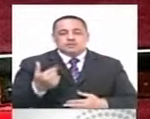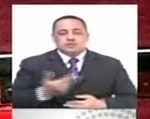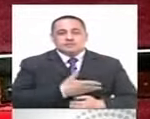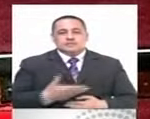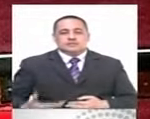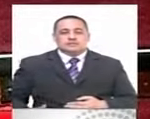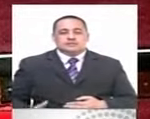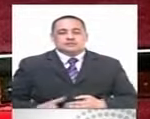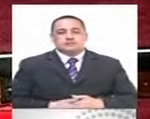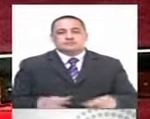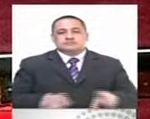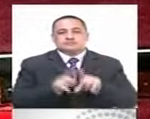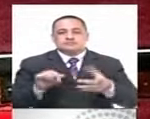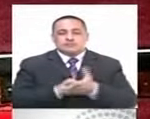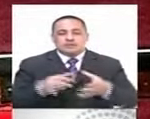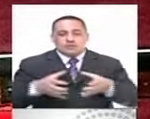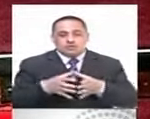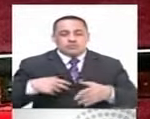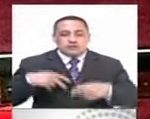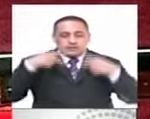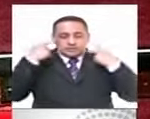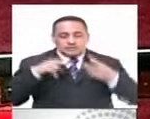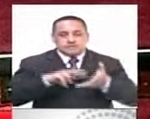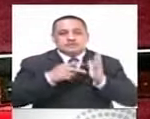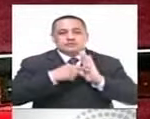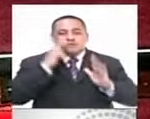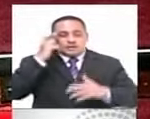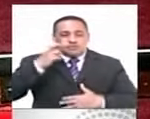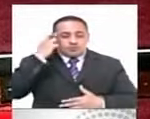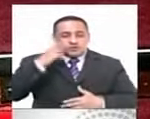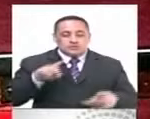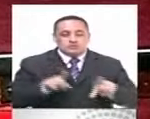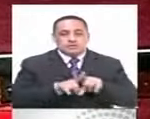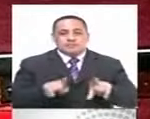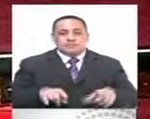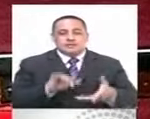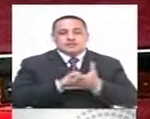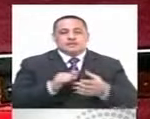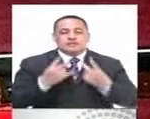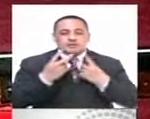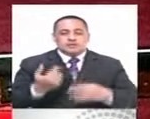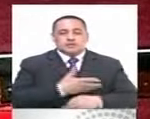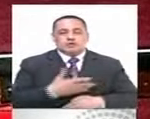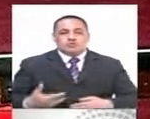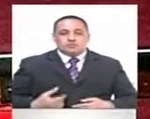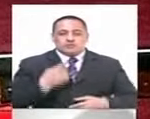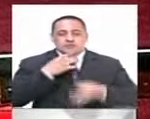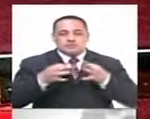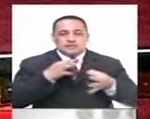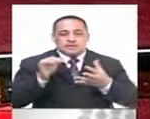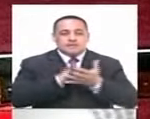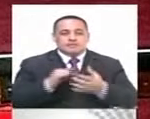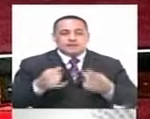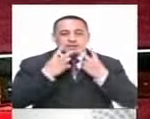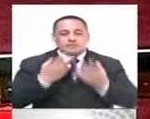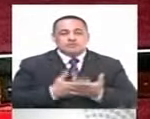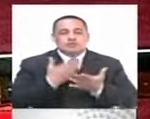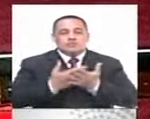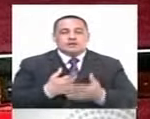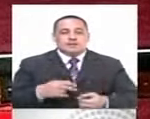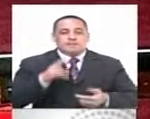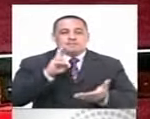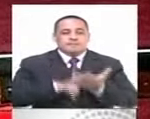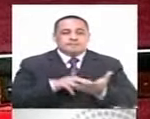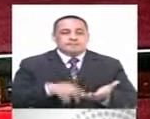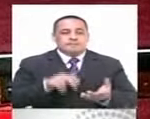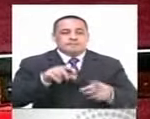presidenta, y en el Braen se refiere a la política de gobierno, dice que va a consolidar, pacificar y hacer